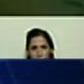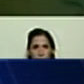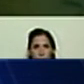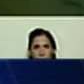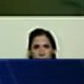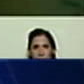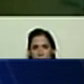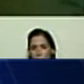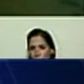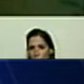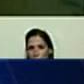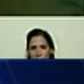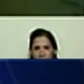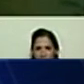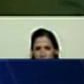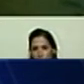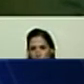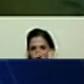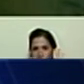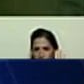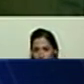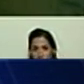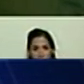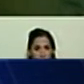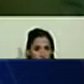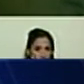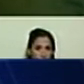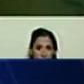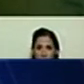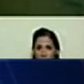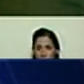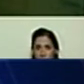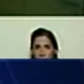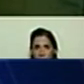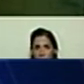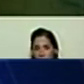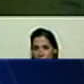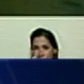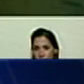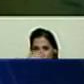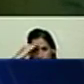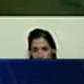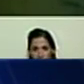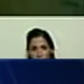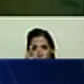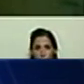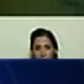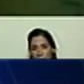República Bolivariana de Venezuela, nuestro comandante en jefe para el periodo